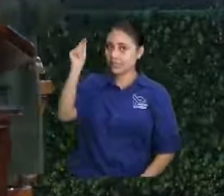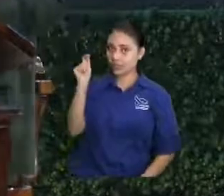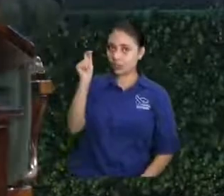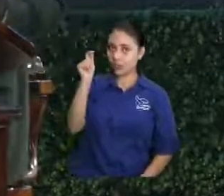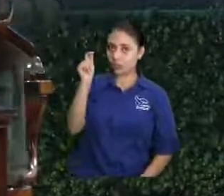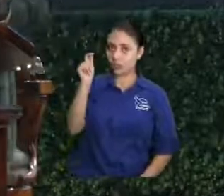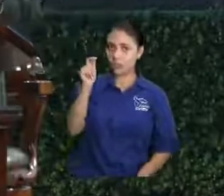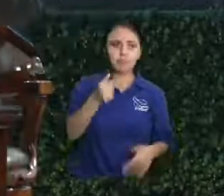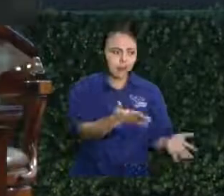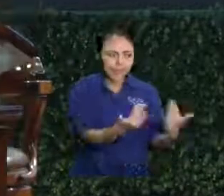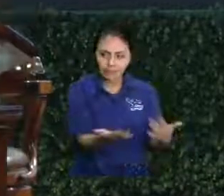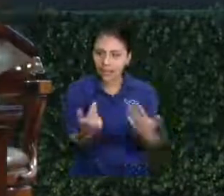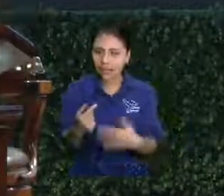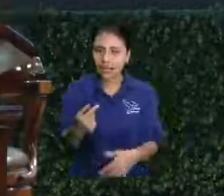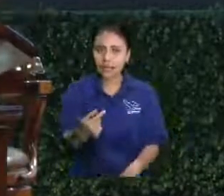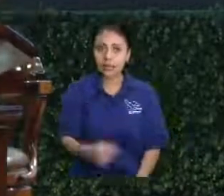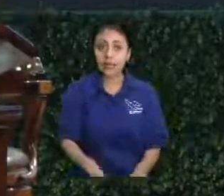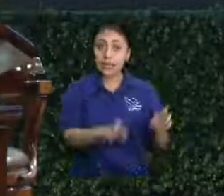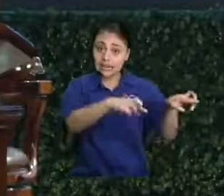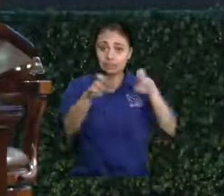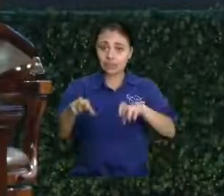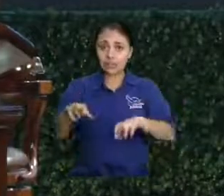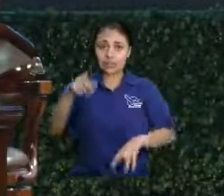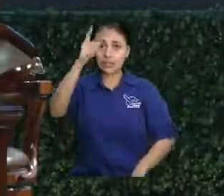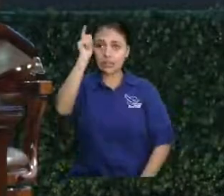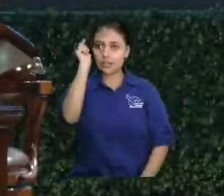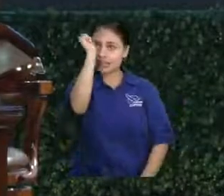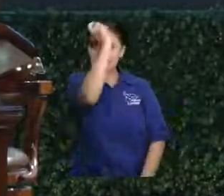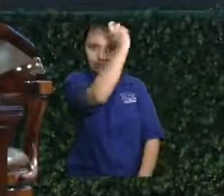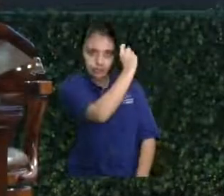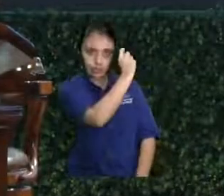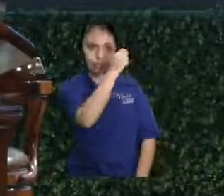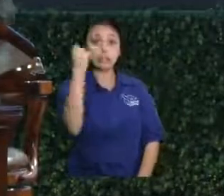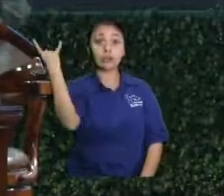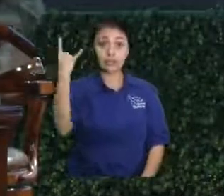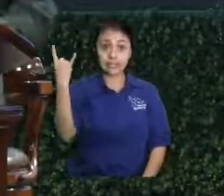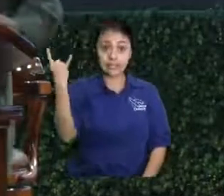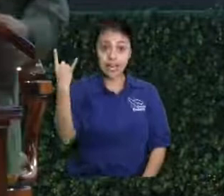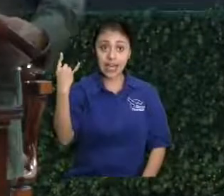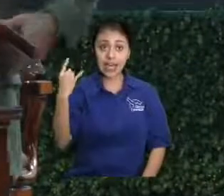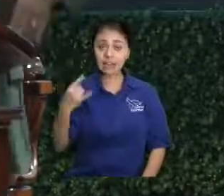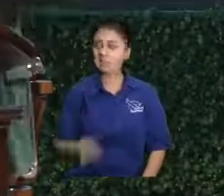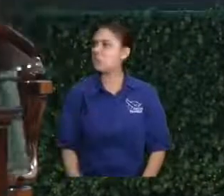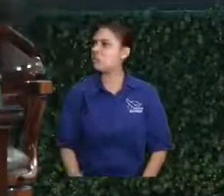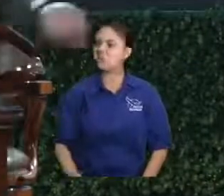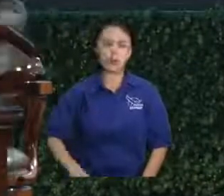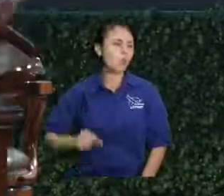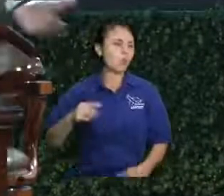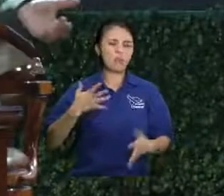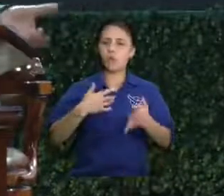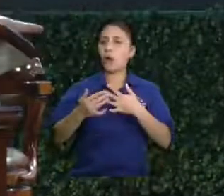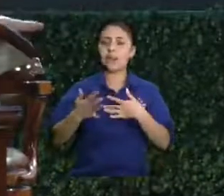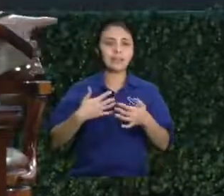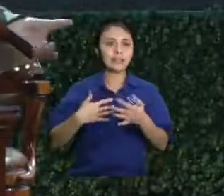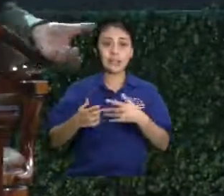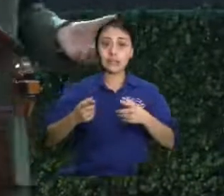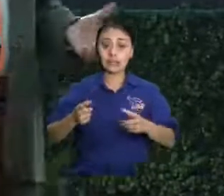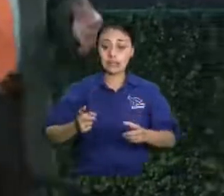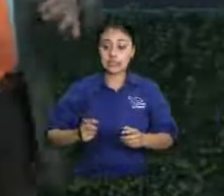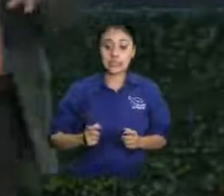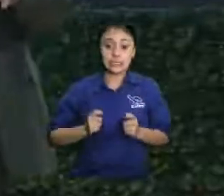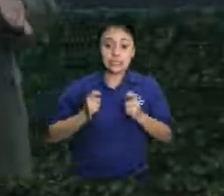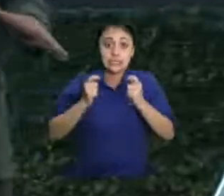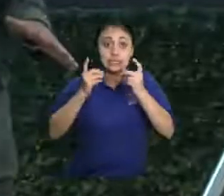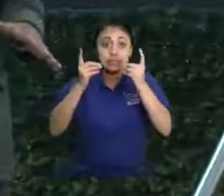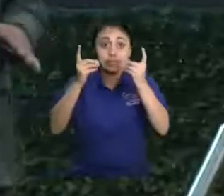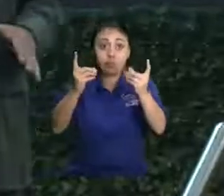para que vengan, los que se graduaron de la universidad, los que sacaron un magíster, un PhD, doctorado, como usted le quiera llamar,